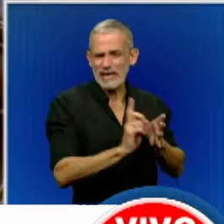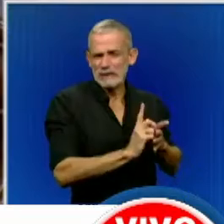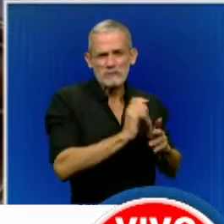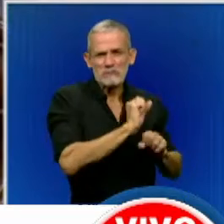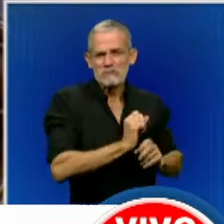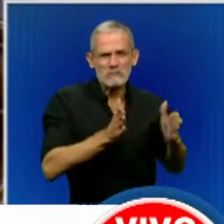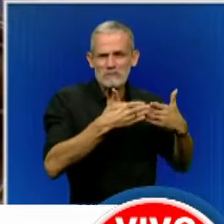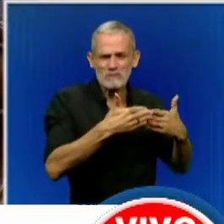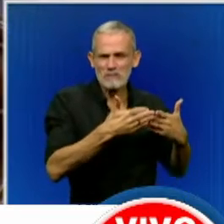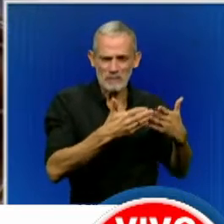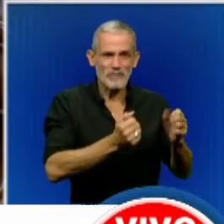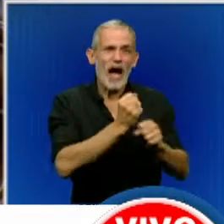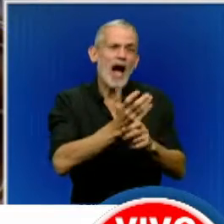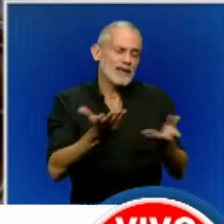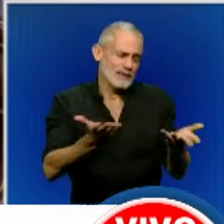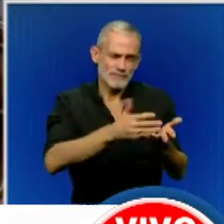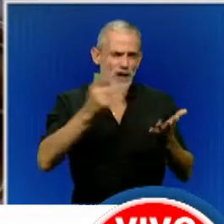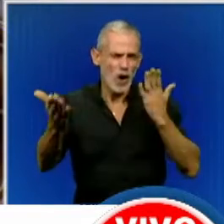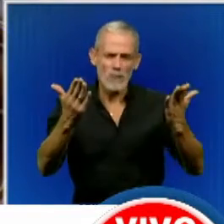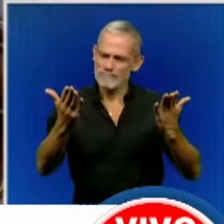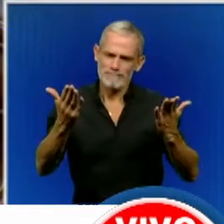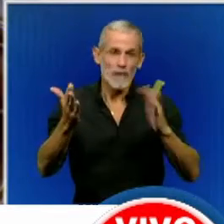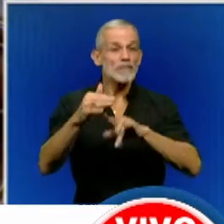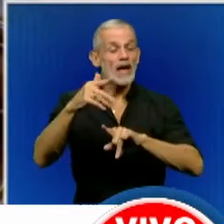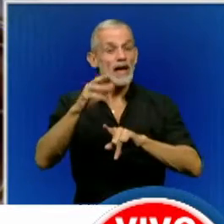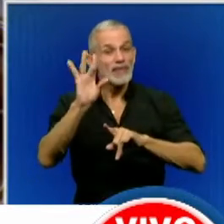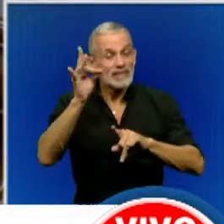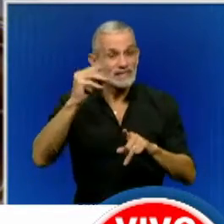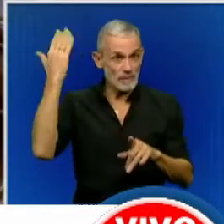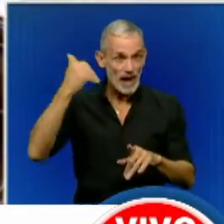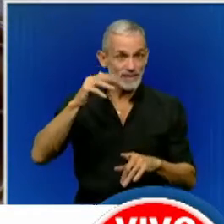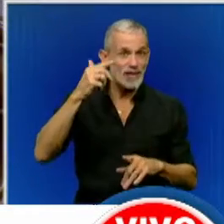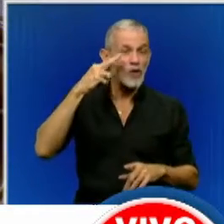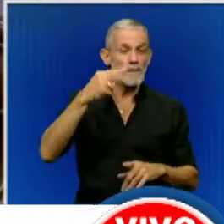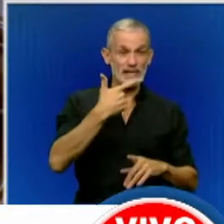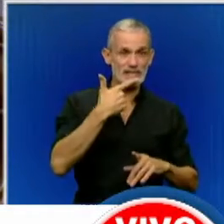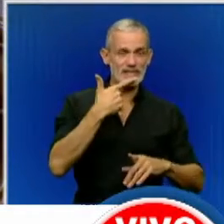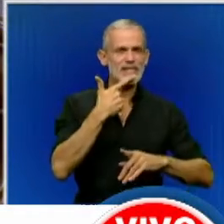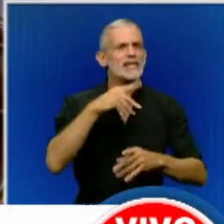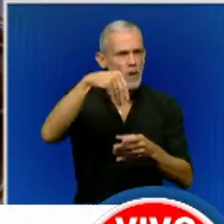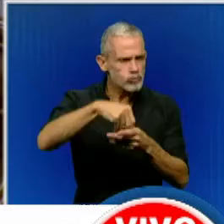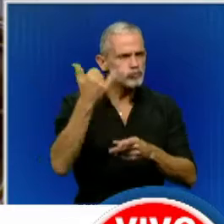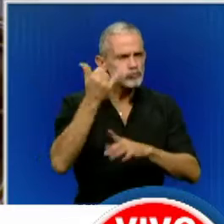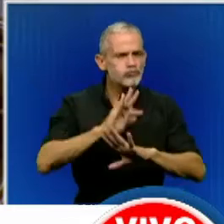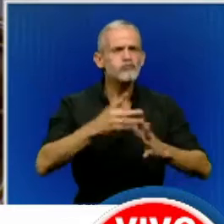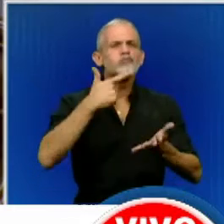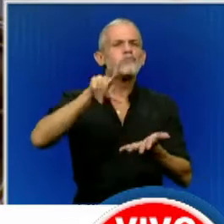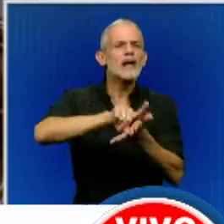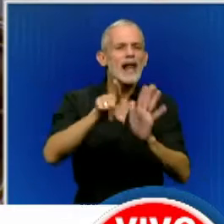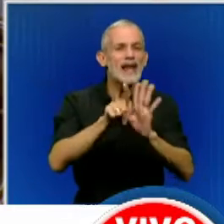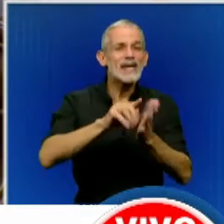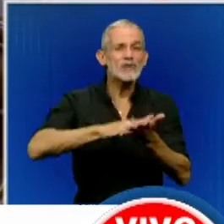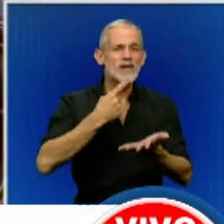tipo de comparaciones. En diciembre de 2017 votamos la reforma tributaria que reducía la presión